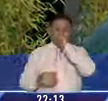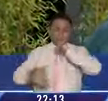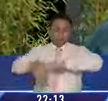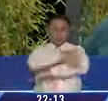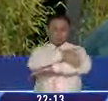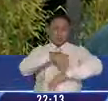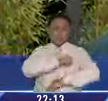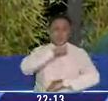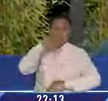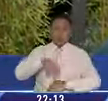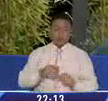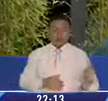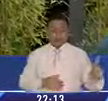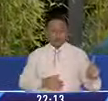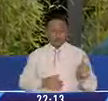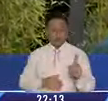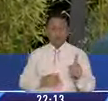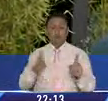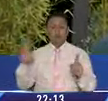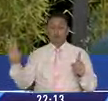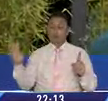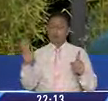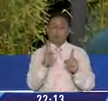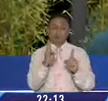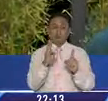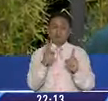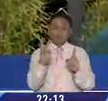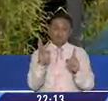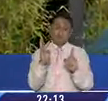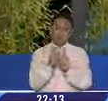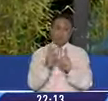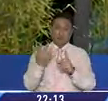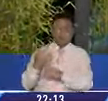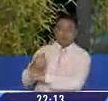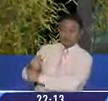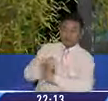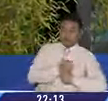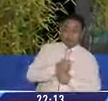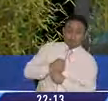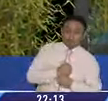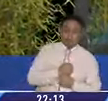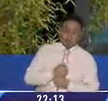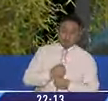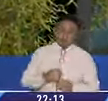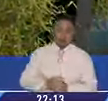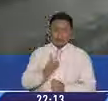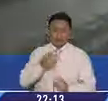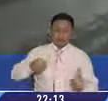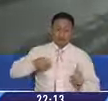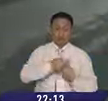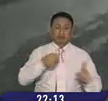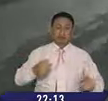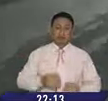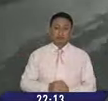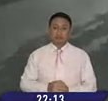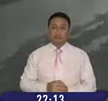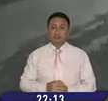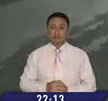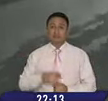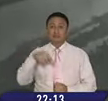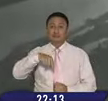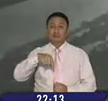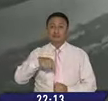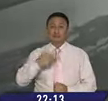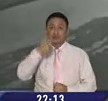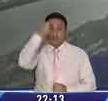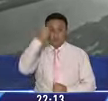caminando, es abordado por un grupo de chicos, lo rodean, como él forceje y no se deja robar, le apuñalaron. El afectado caminaba con